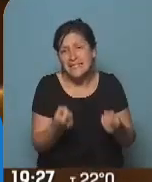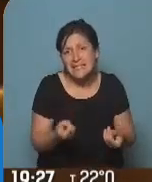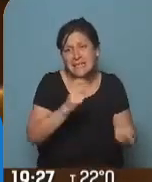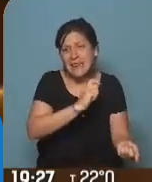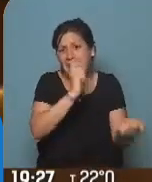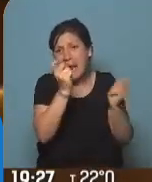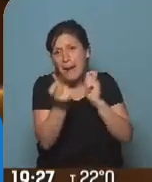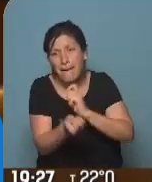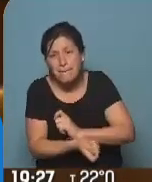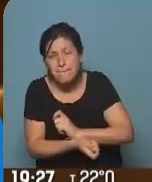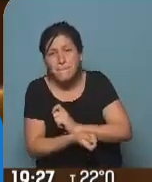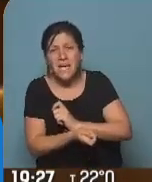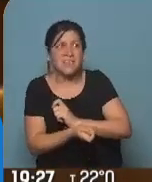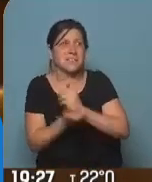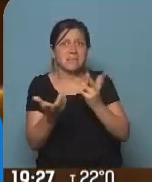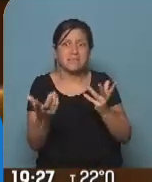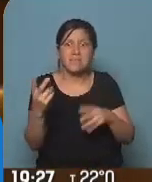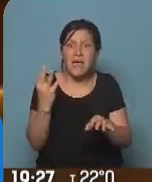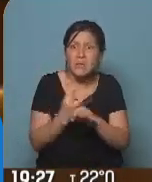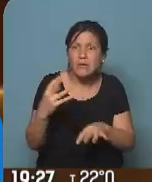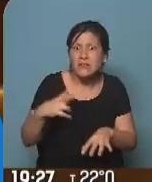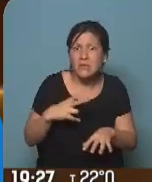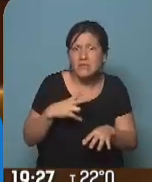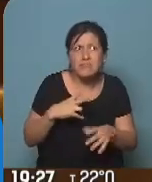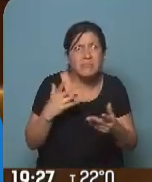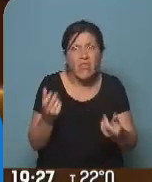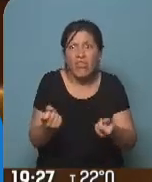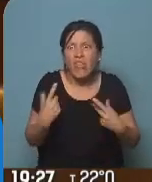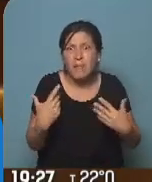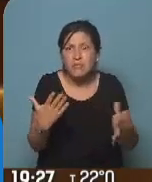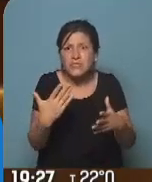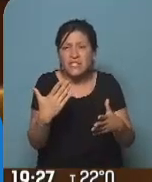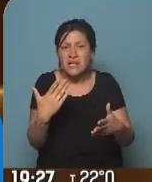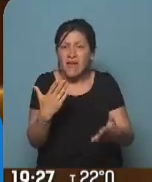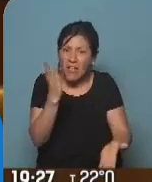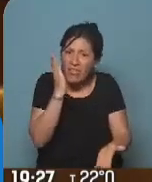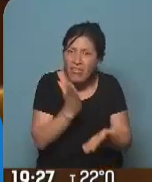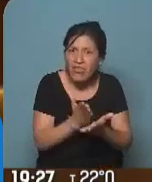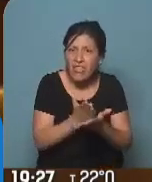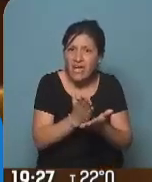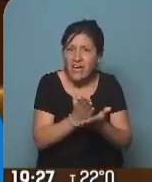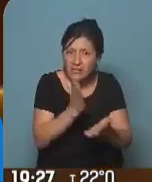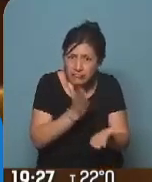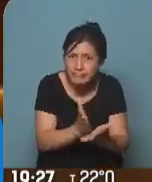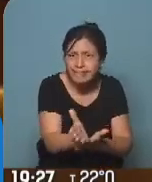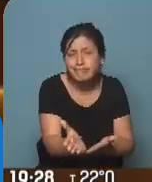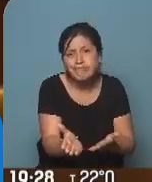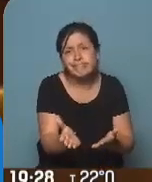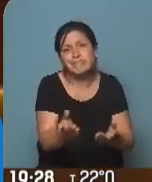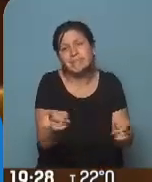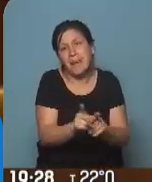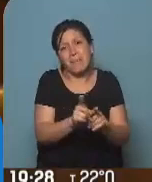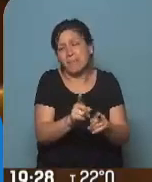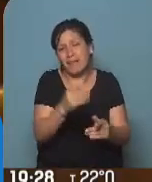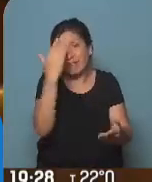para garantizarse un derecho en realidad está hablando ante una profunda desigualdad ante la ley y también aunque parecería que